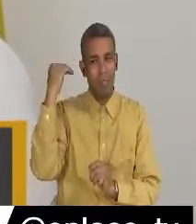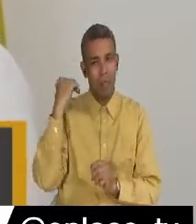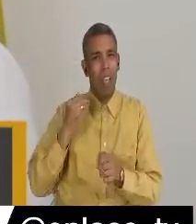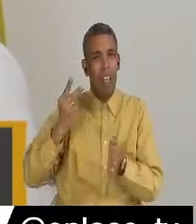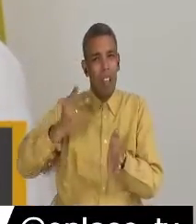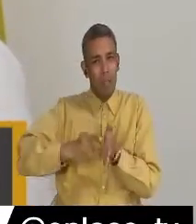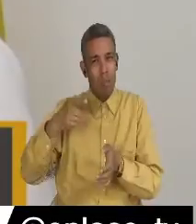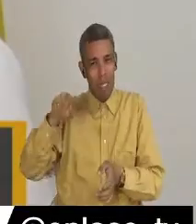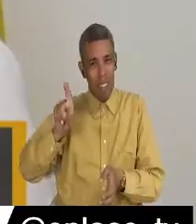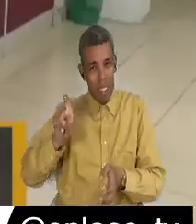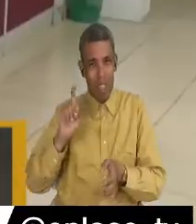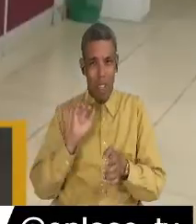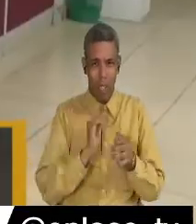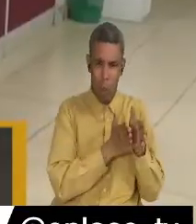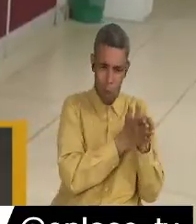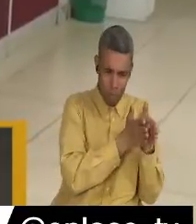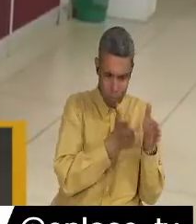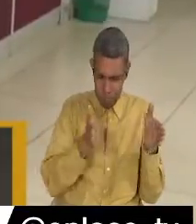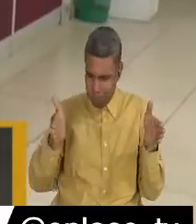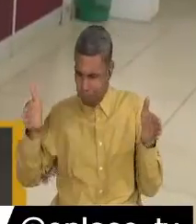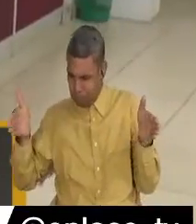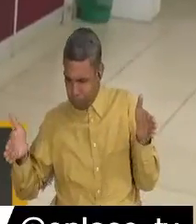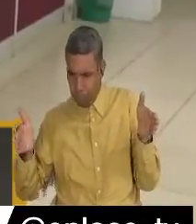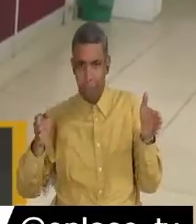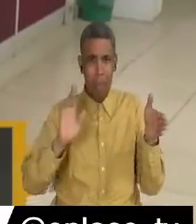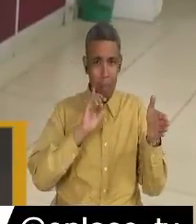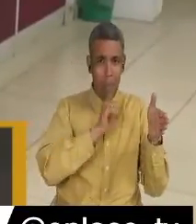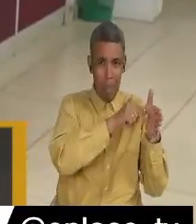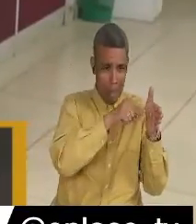Siempre en la caja usualmente realizaba